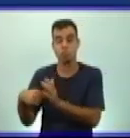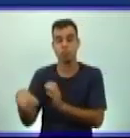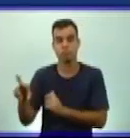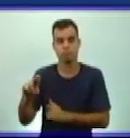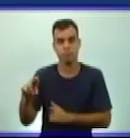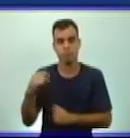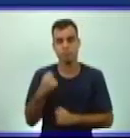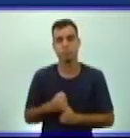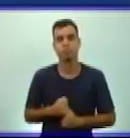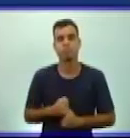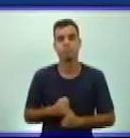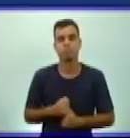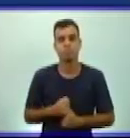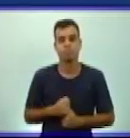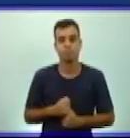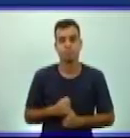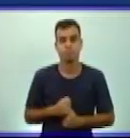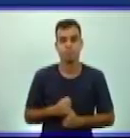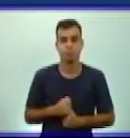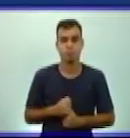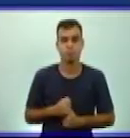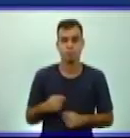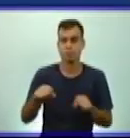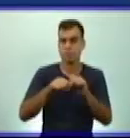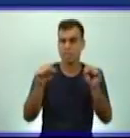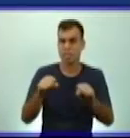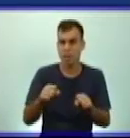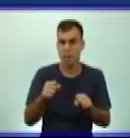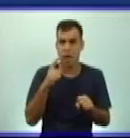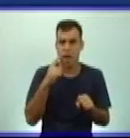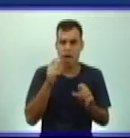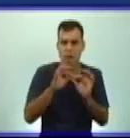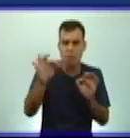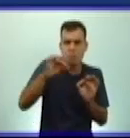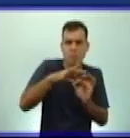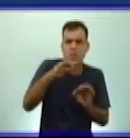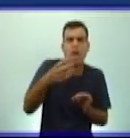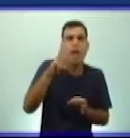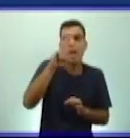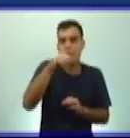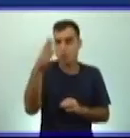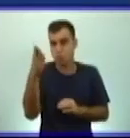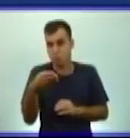Sistema Internacional de Unidades de Medidas, esta velocidad se expresa en metros por segundo.